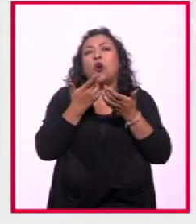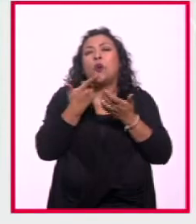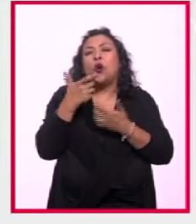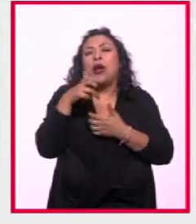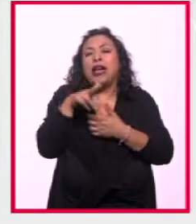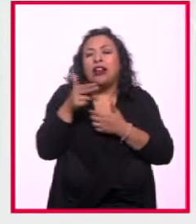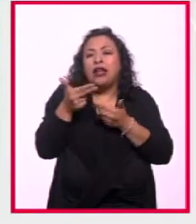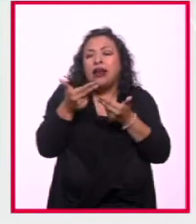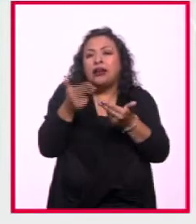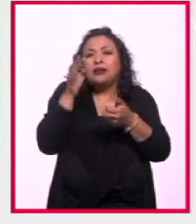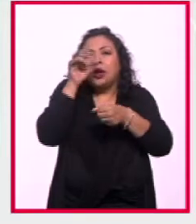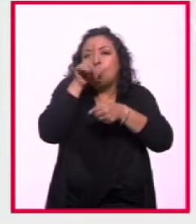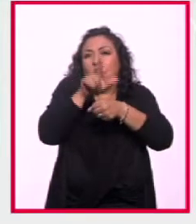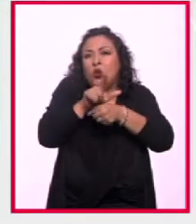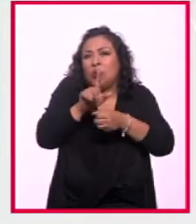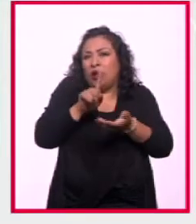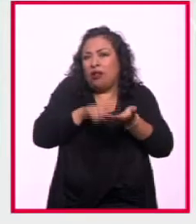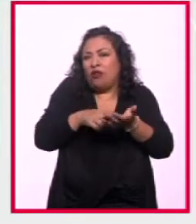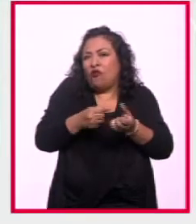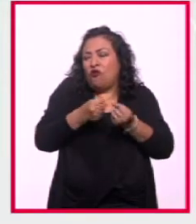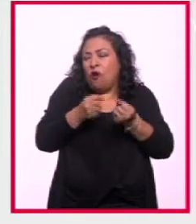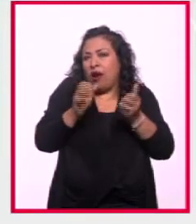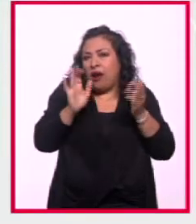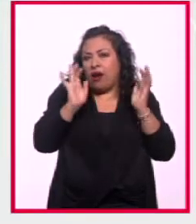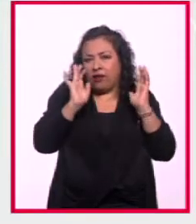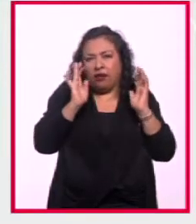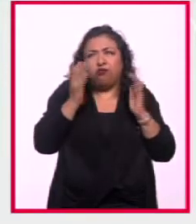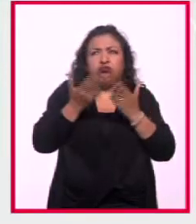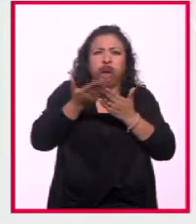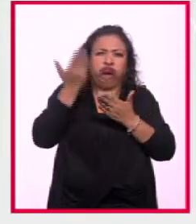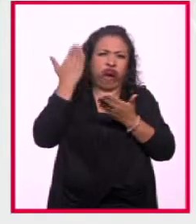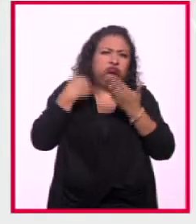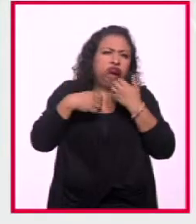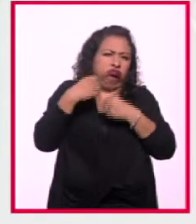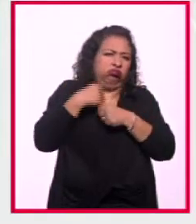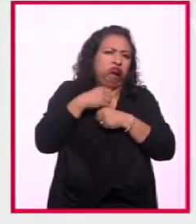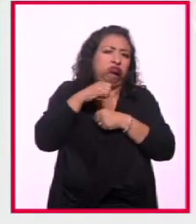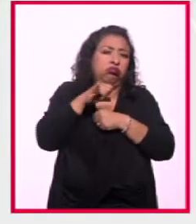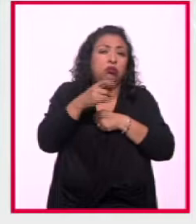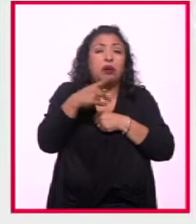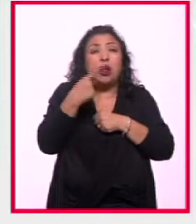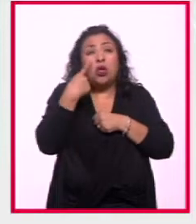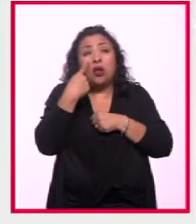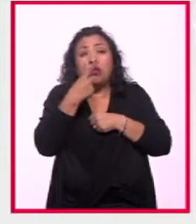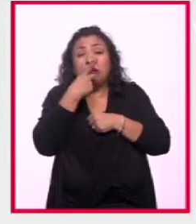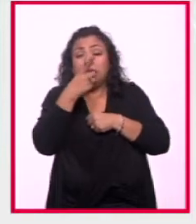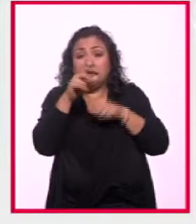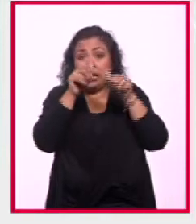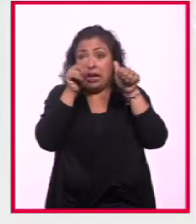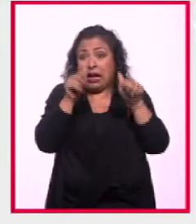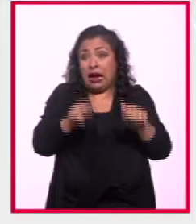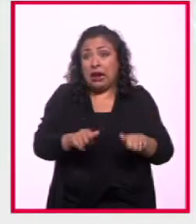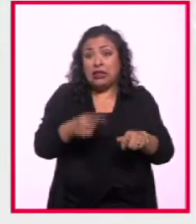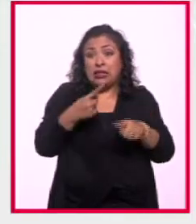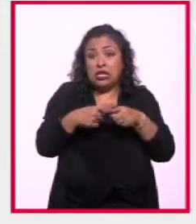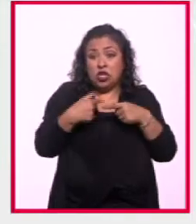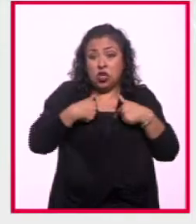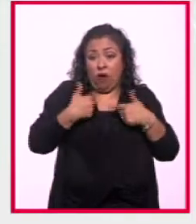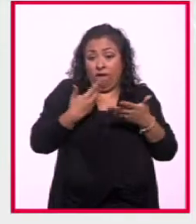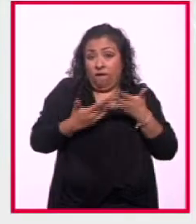que tenemos ahí no tiene mucho tiempo pero el dar por hecho que el arte está hecho por hombres